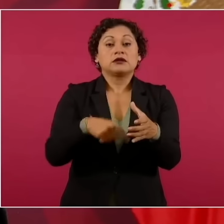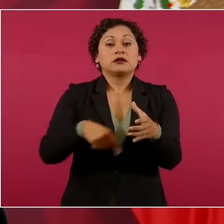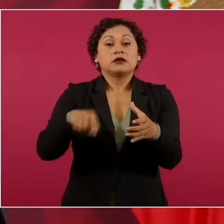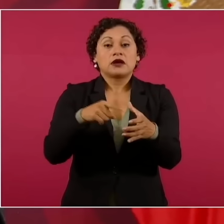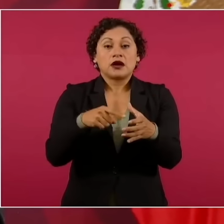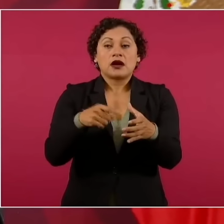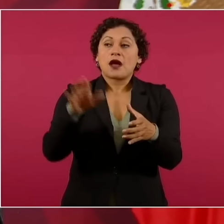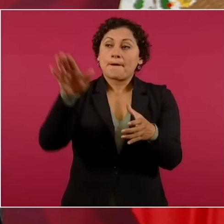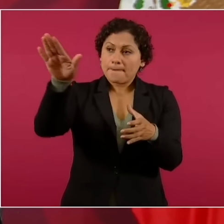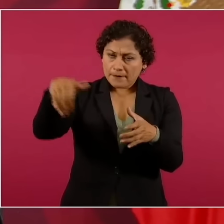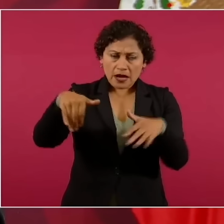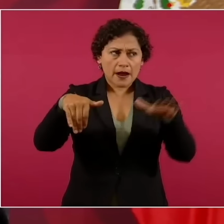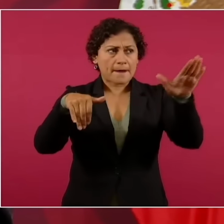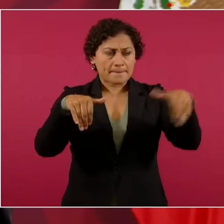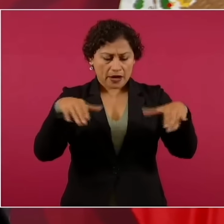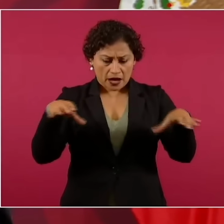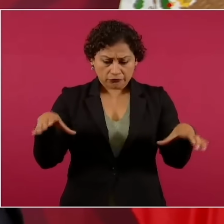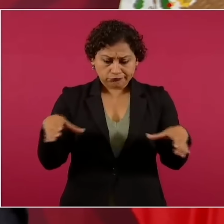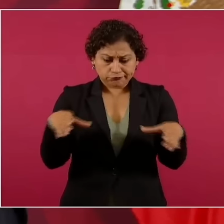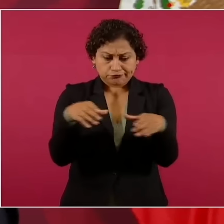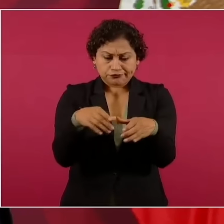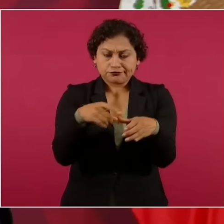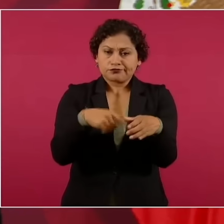que ellos